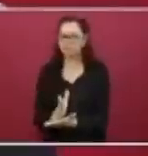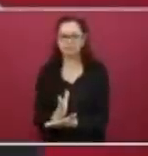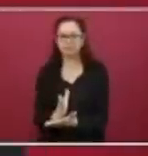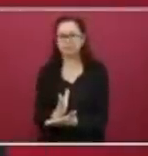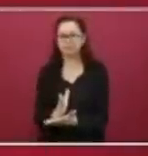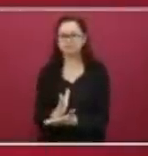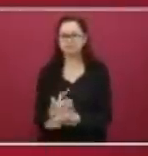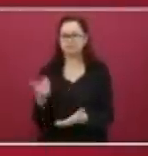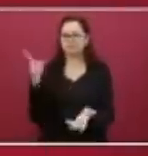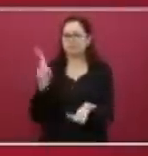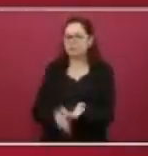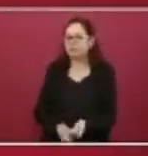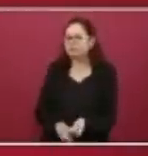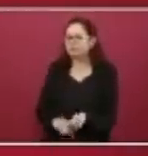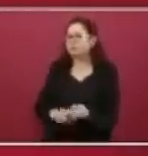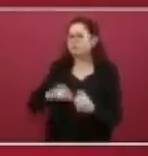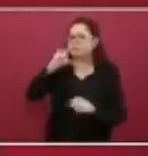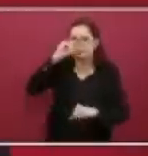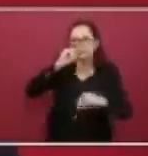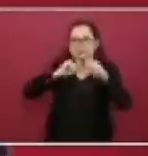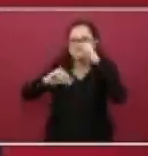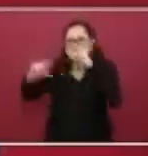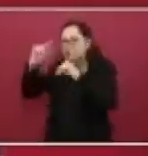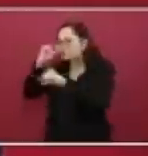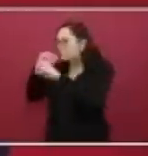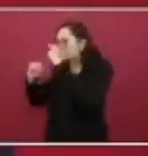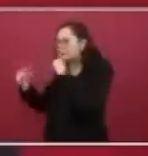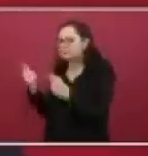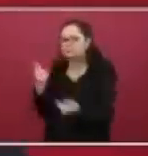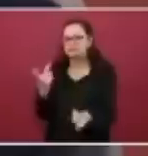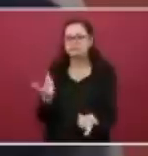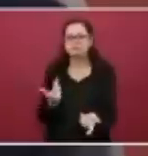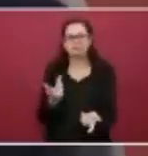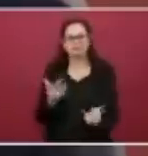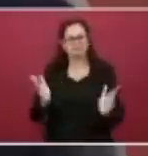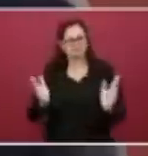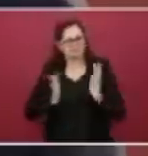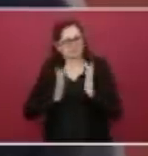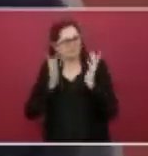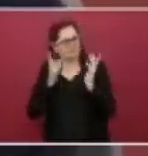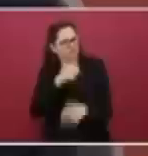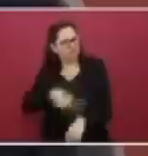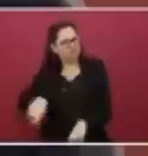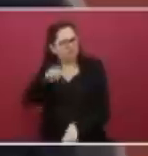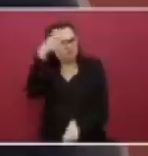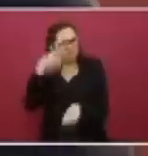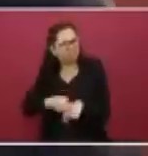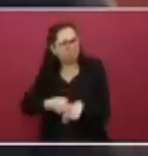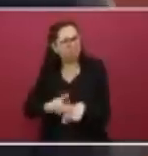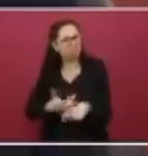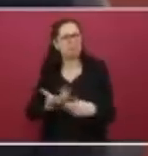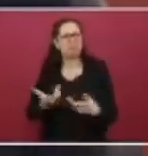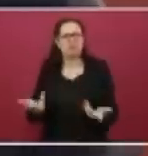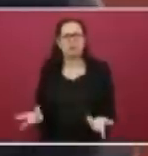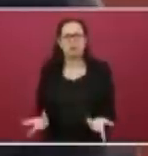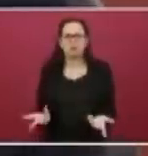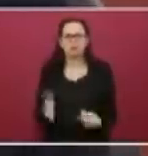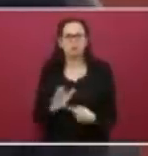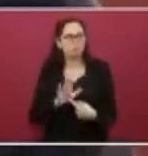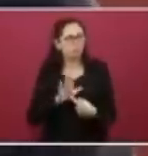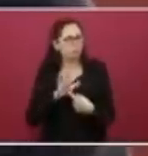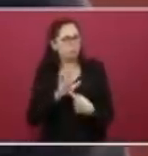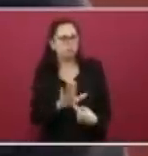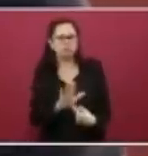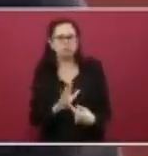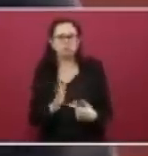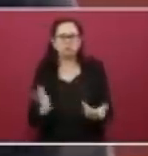irregulares y me llamó mucho la atención que estén tan aferrados cuando les estamos dando como